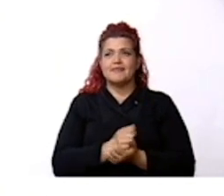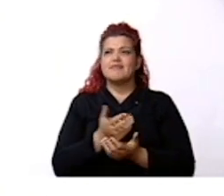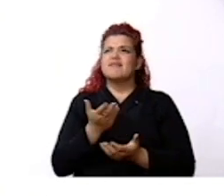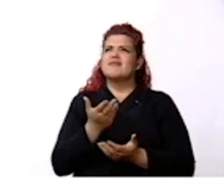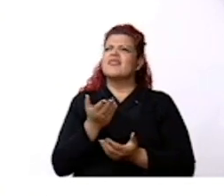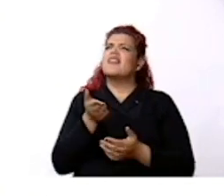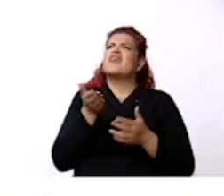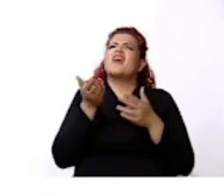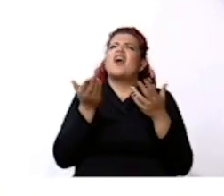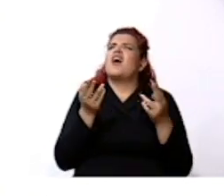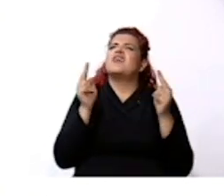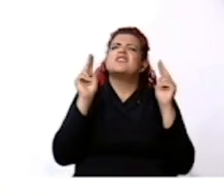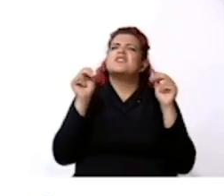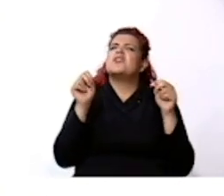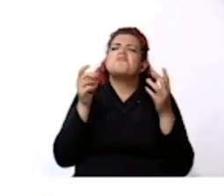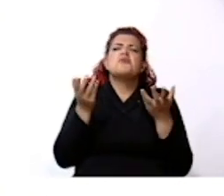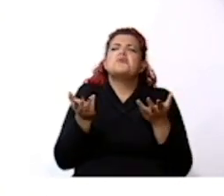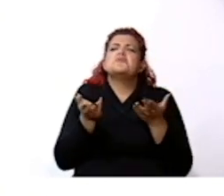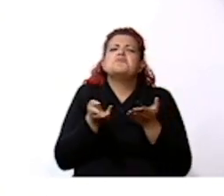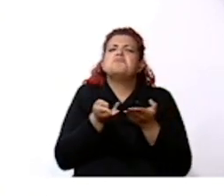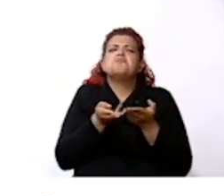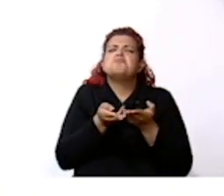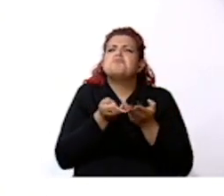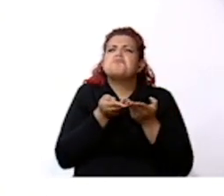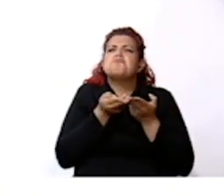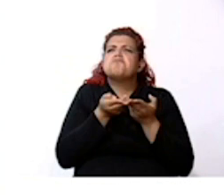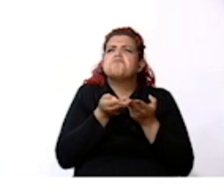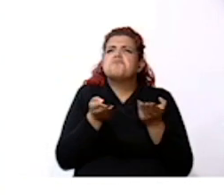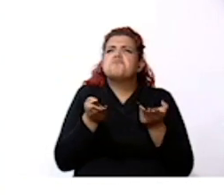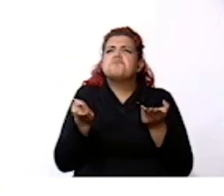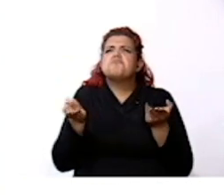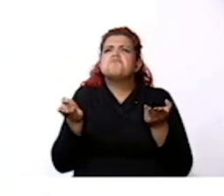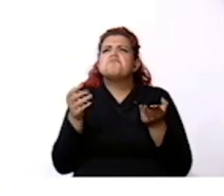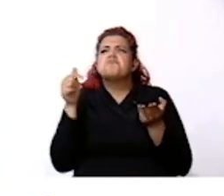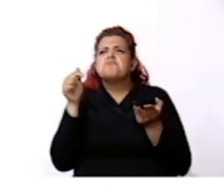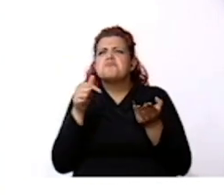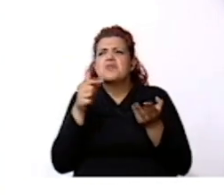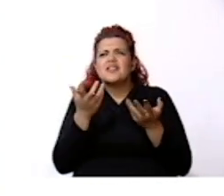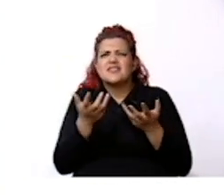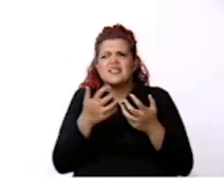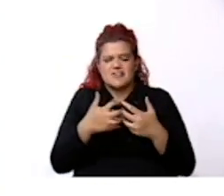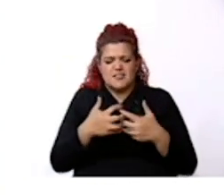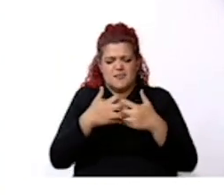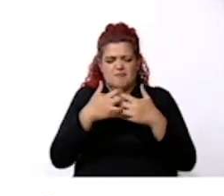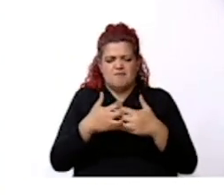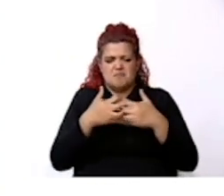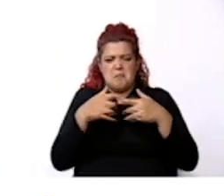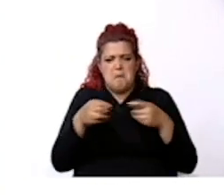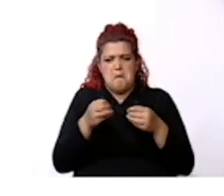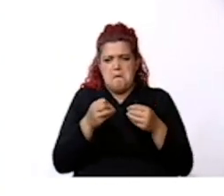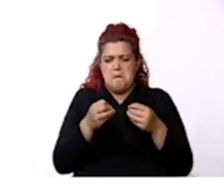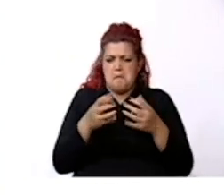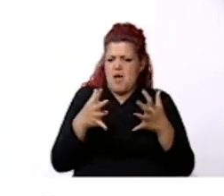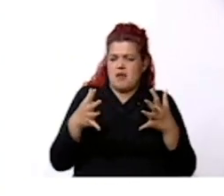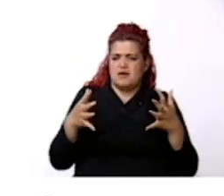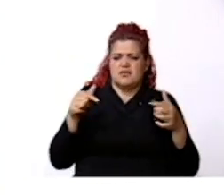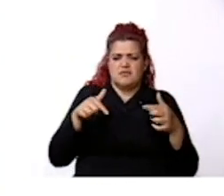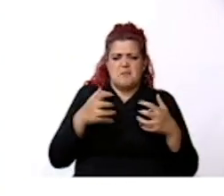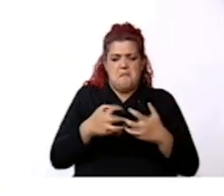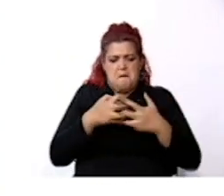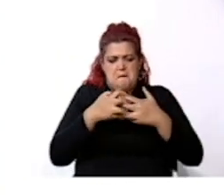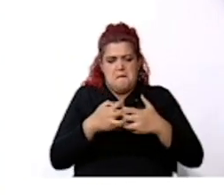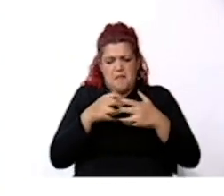¿De qué tipo de material están fabricadas la mayoría de las